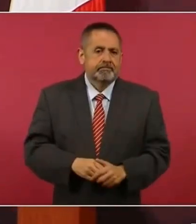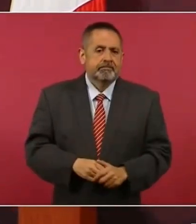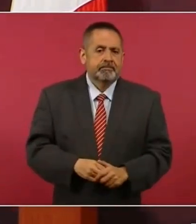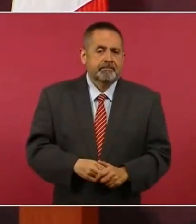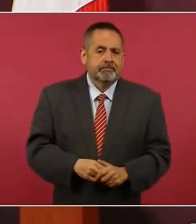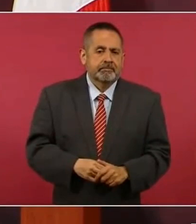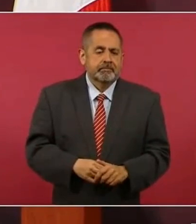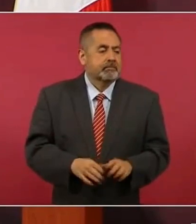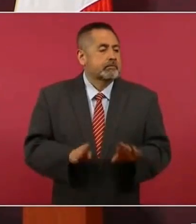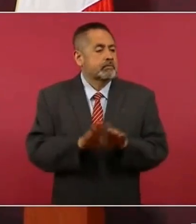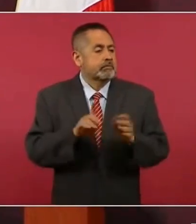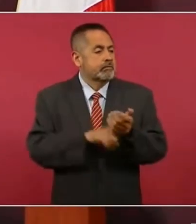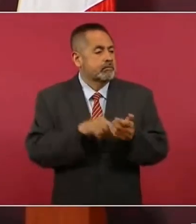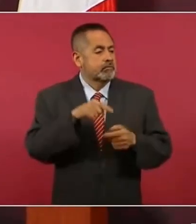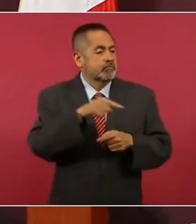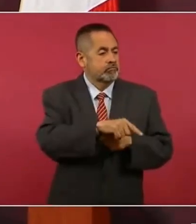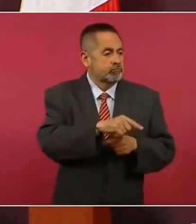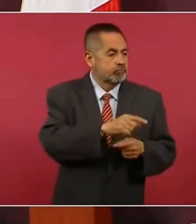cómo se va a gobernar?